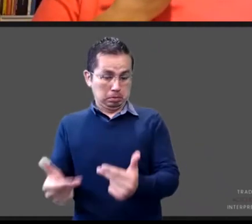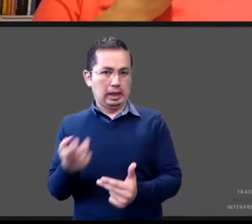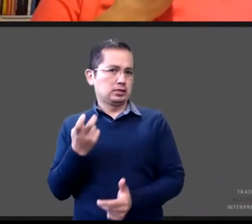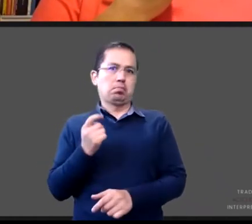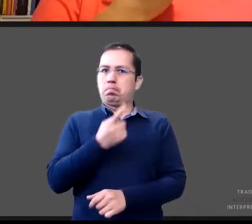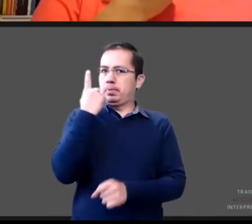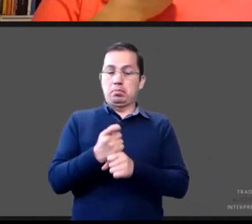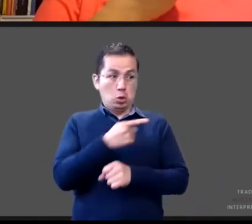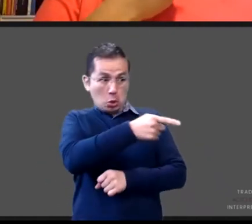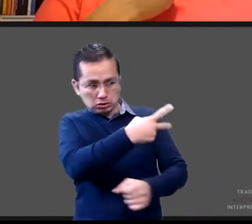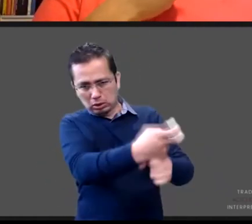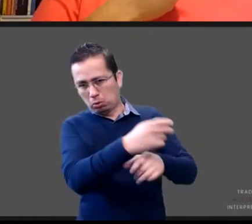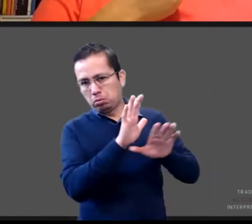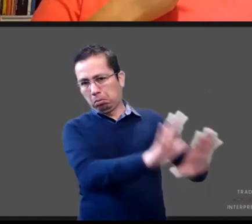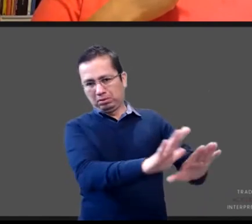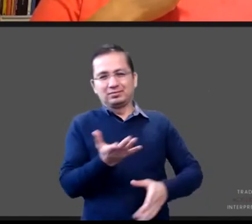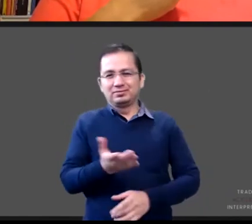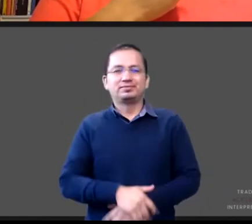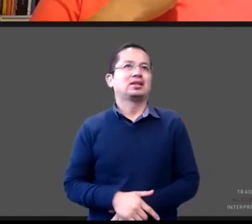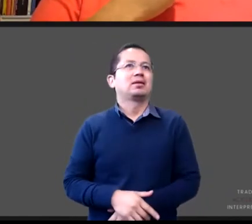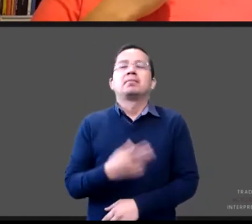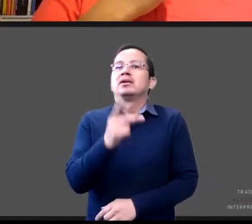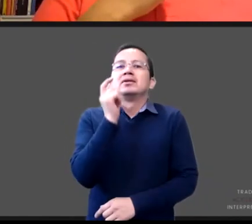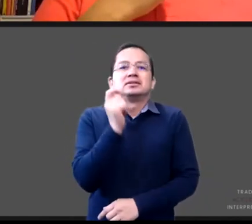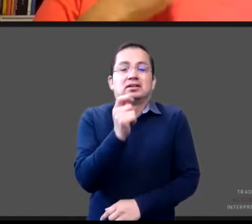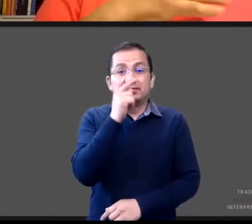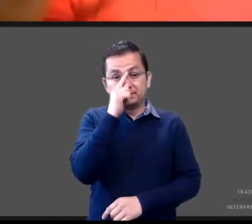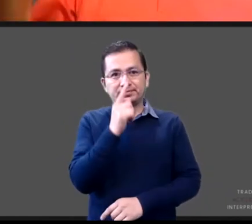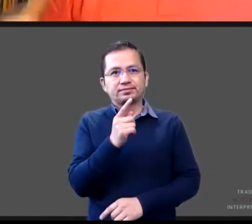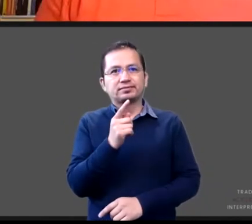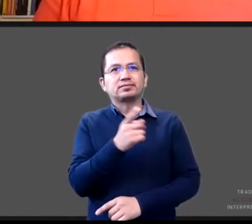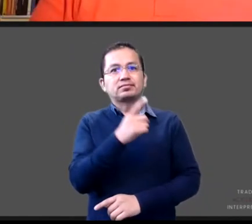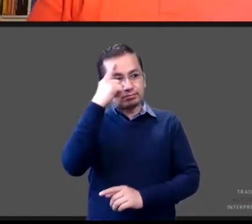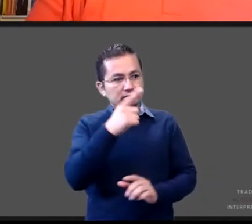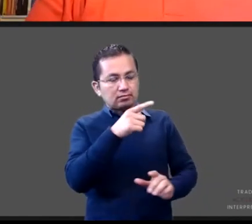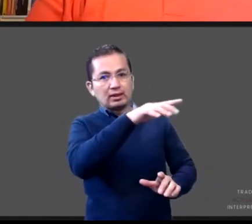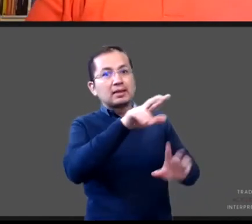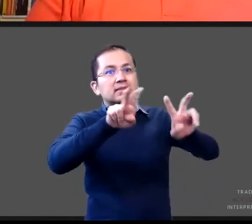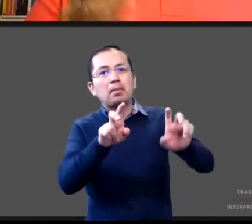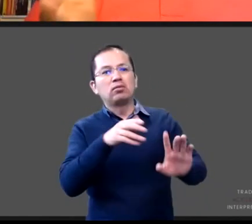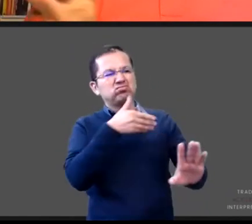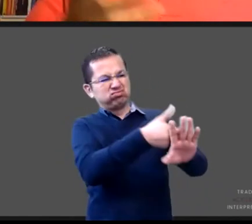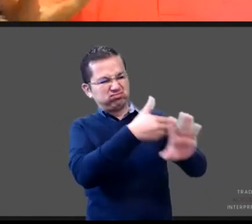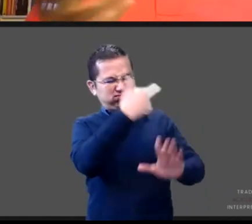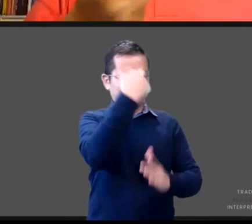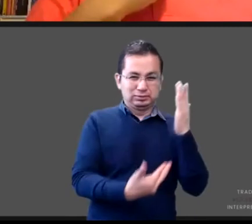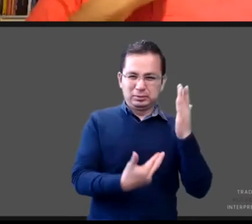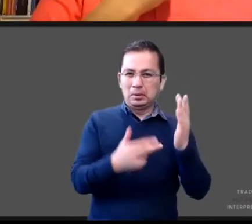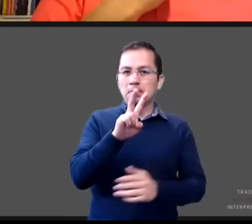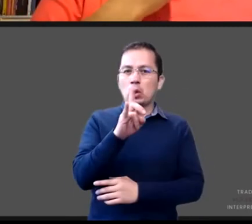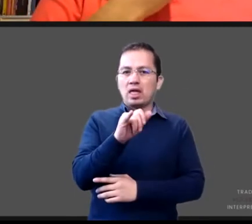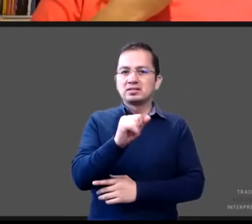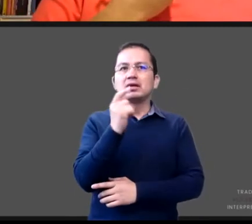violencia requiere de una mirada, digamos, amplia, ¿no? Yo tengo mucha fe, mucha